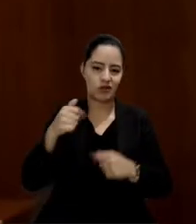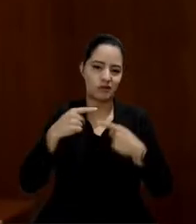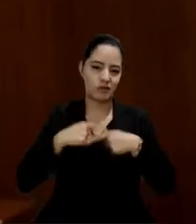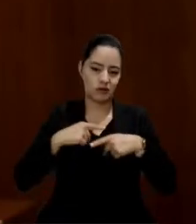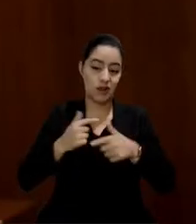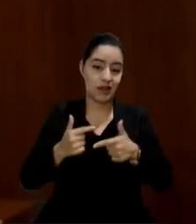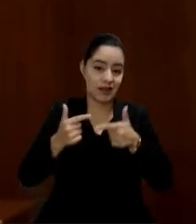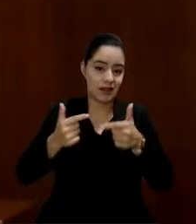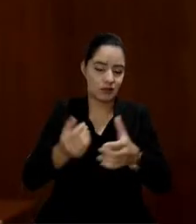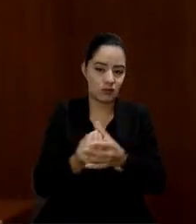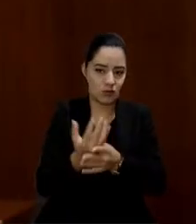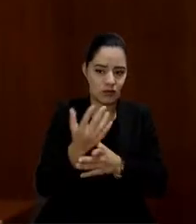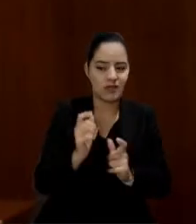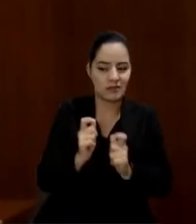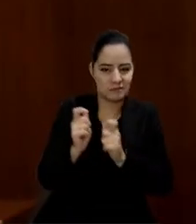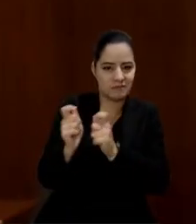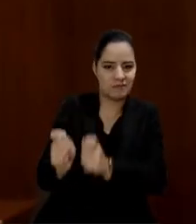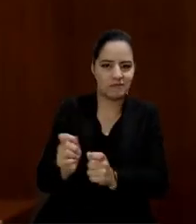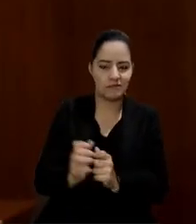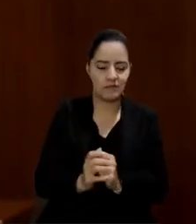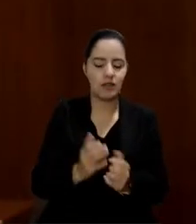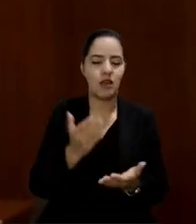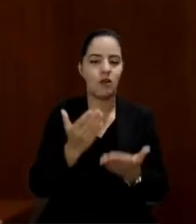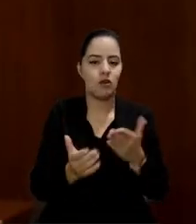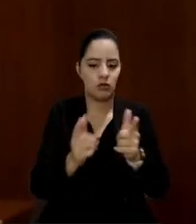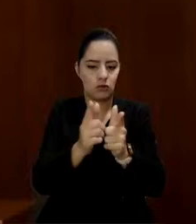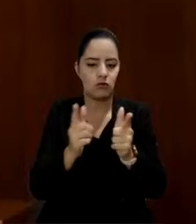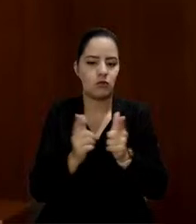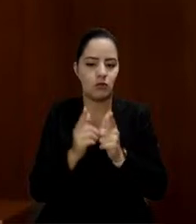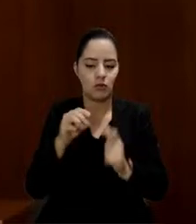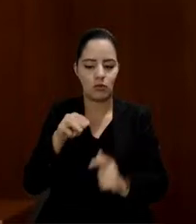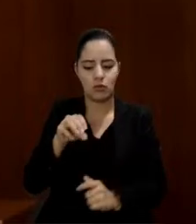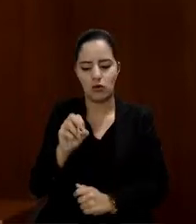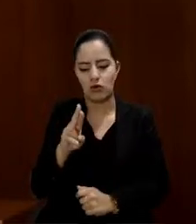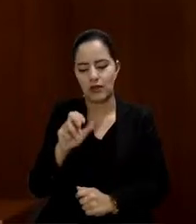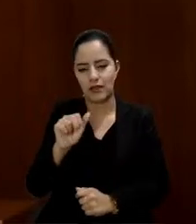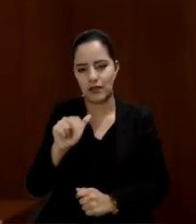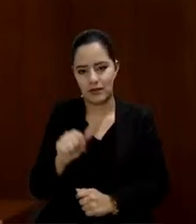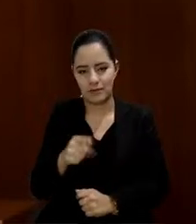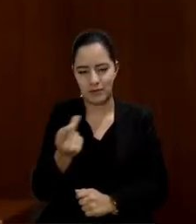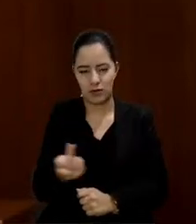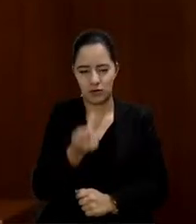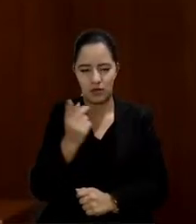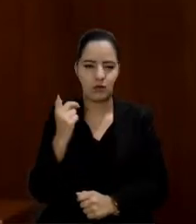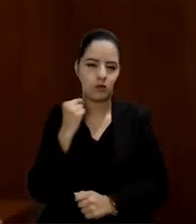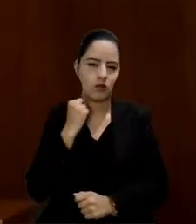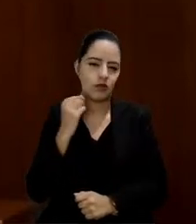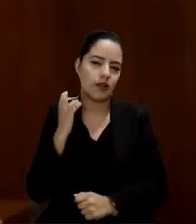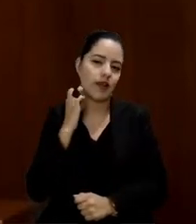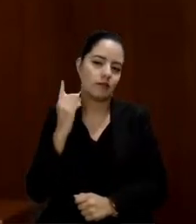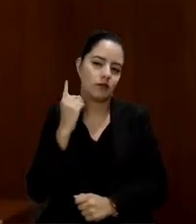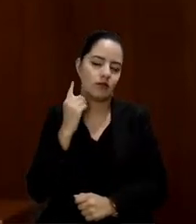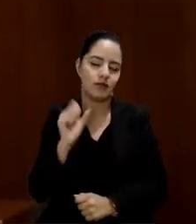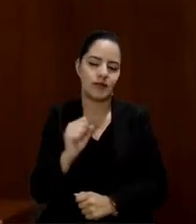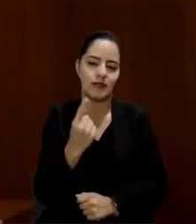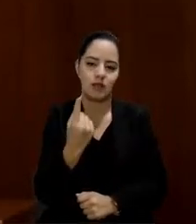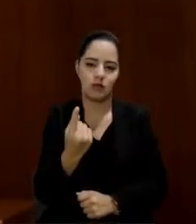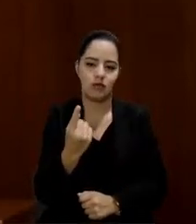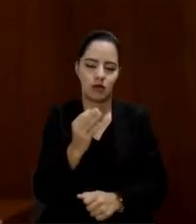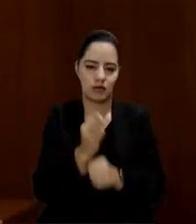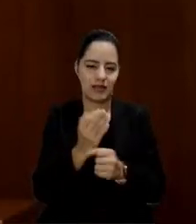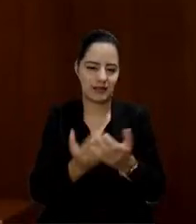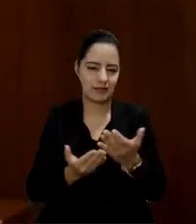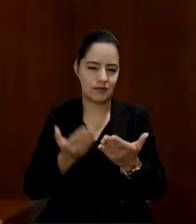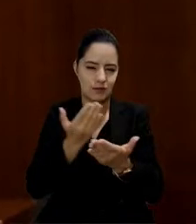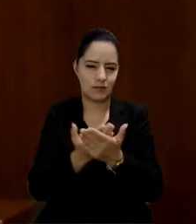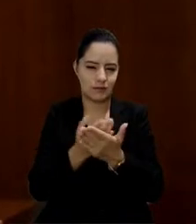Grupo Parlamentario de Morena, se pone a consideración de la 61ª legislatura la presente iniciativa con proyecto de decreto por la